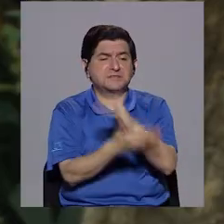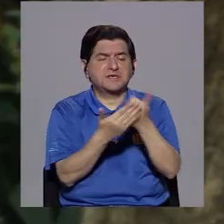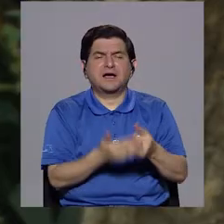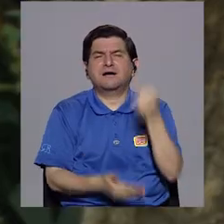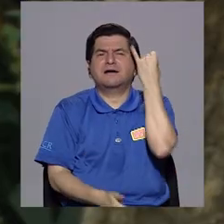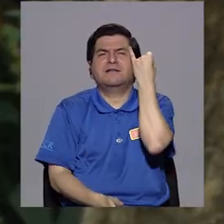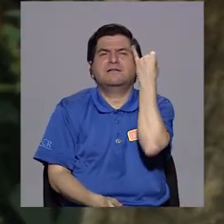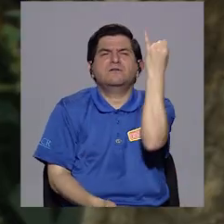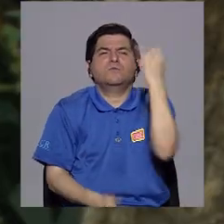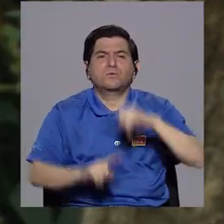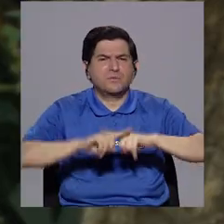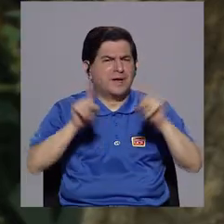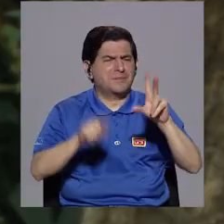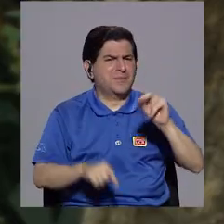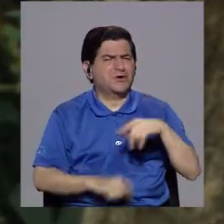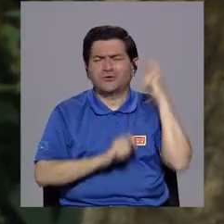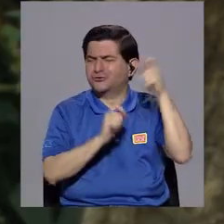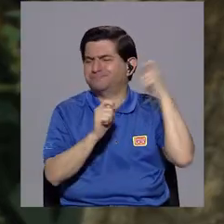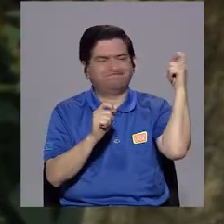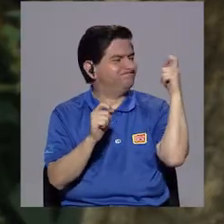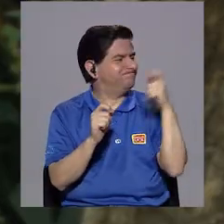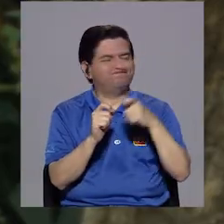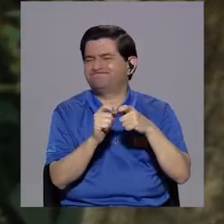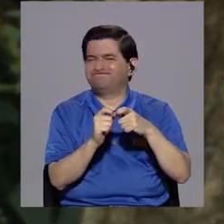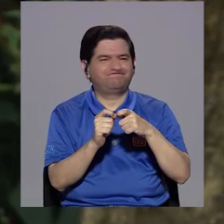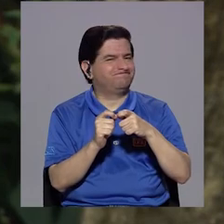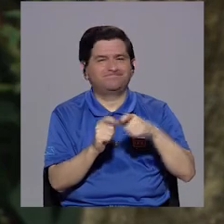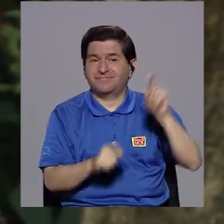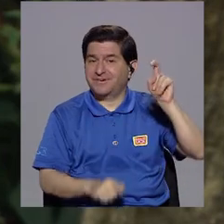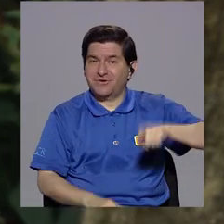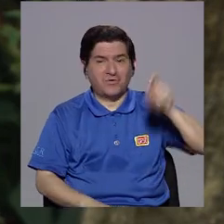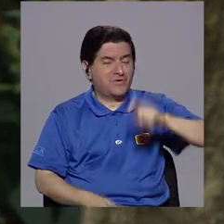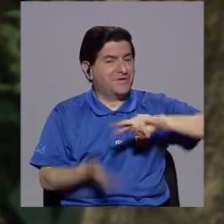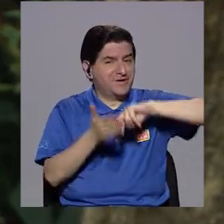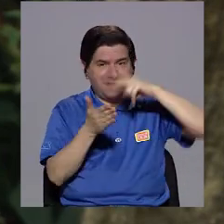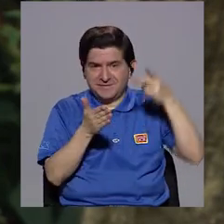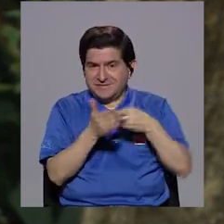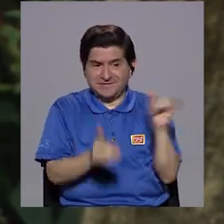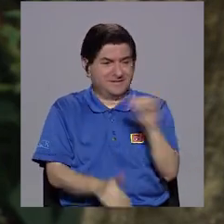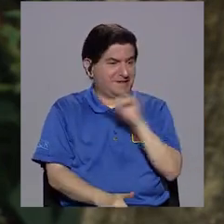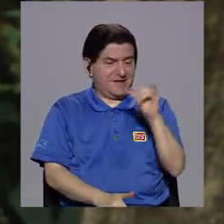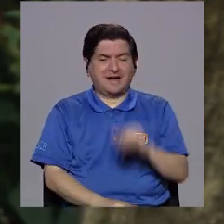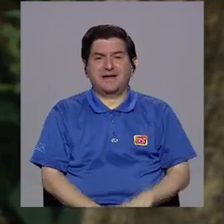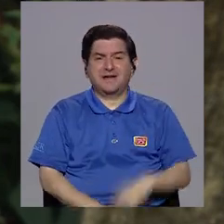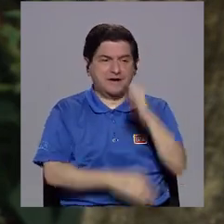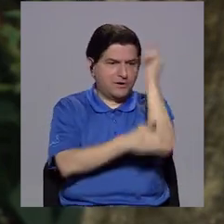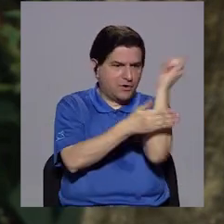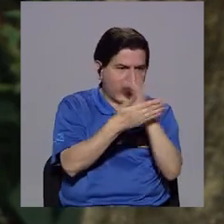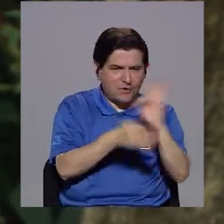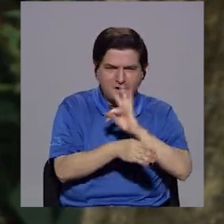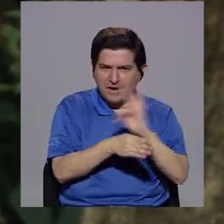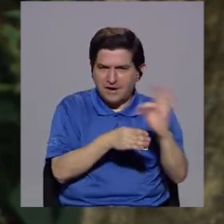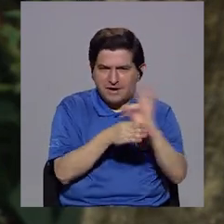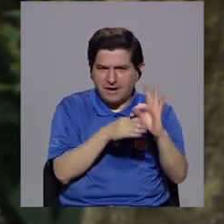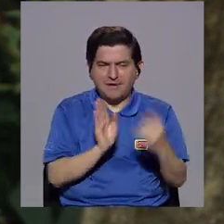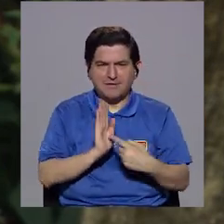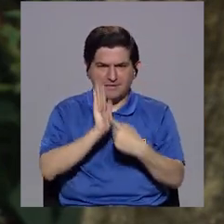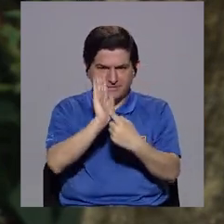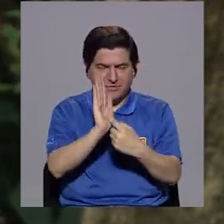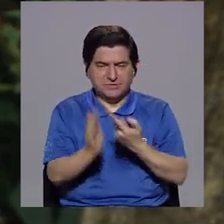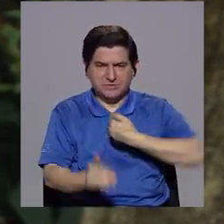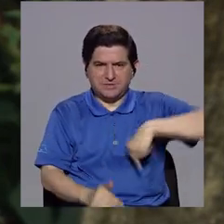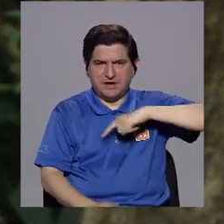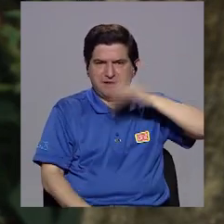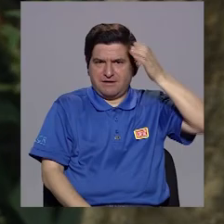dar algunos indicadores, sin embargo, no son certezas, porque no necesariamente signifique lo mismo. Y la arteterapia, por ejemplo, va a plantear que